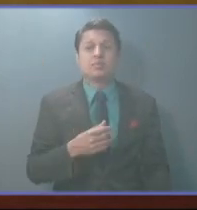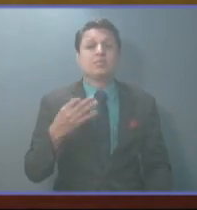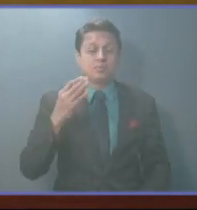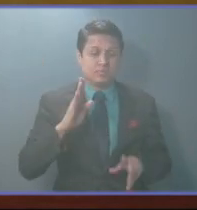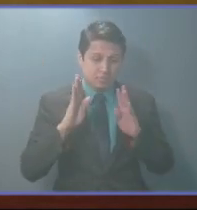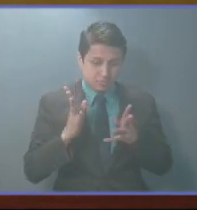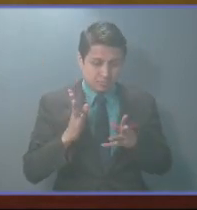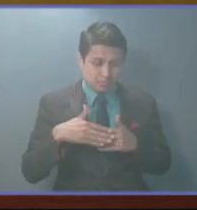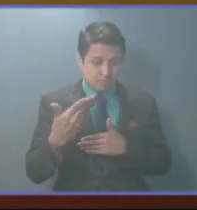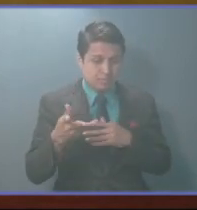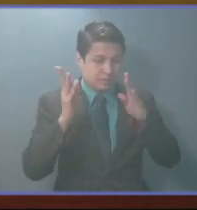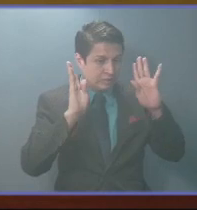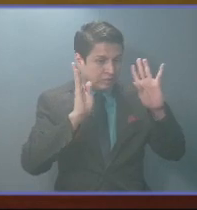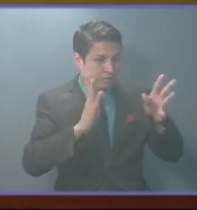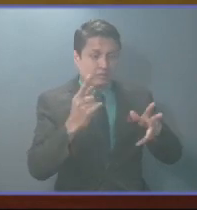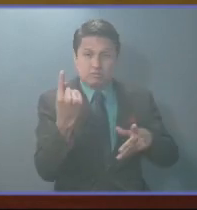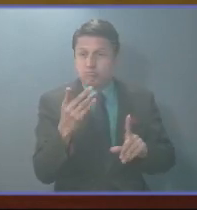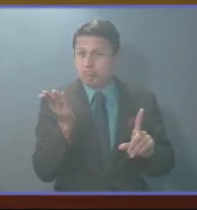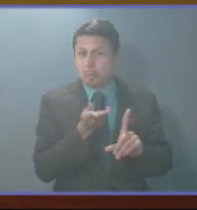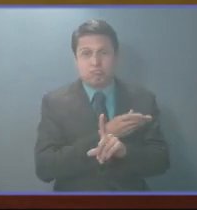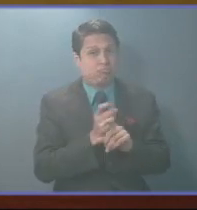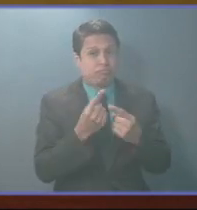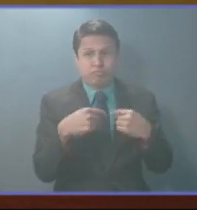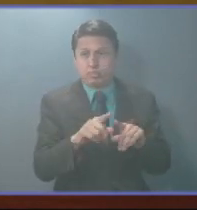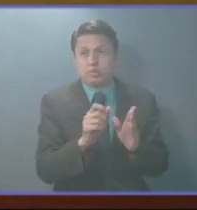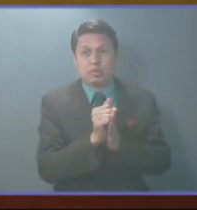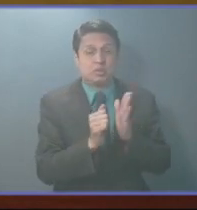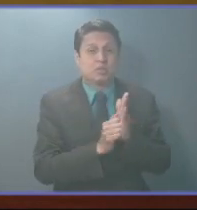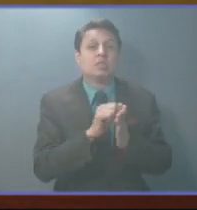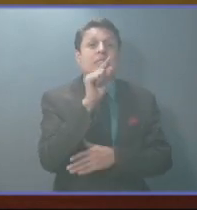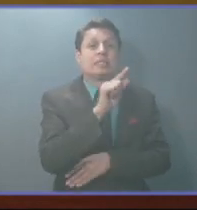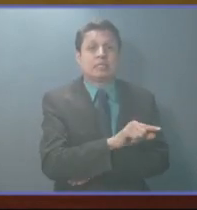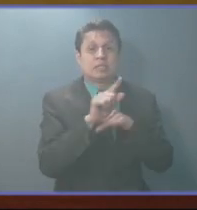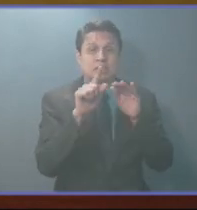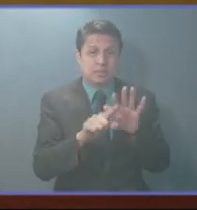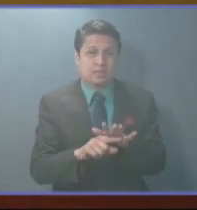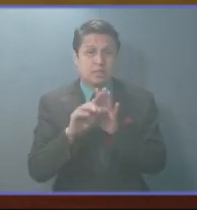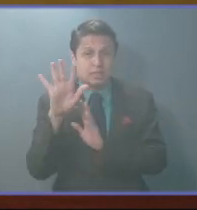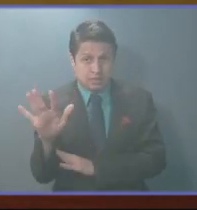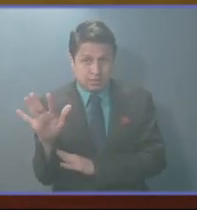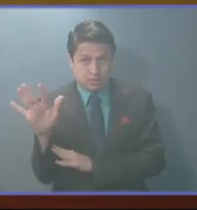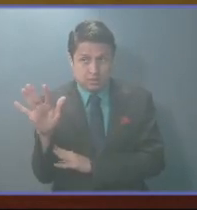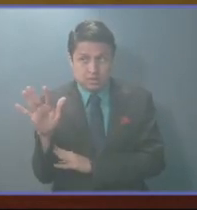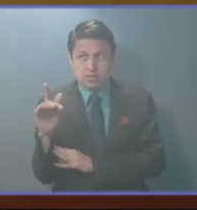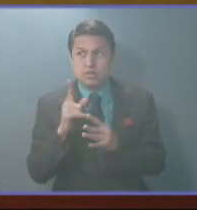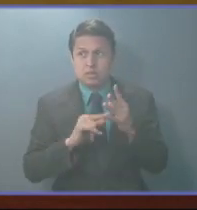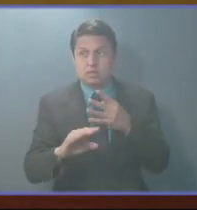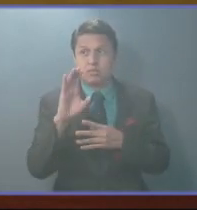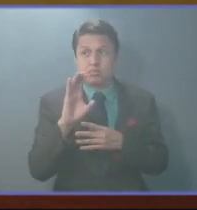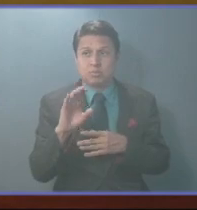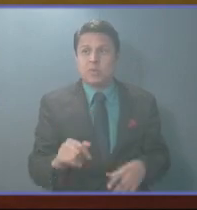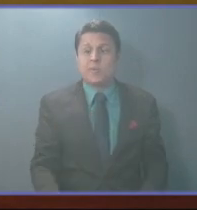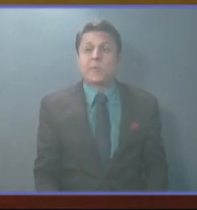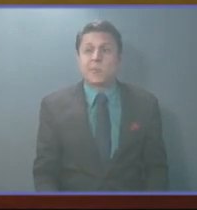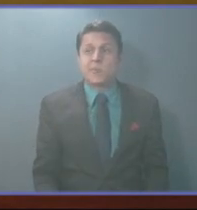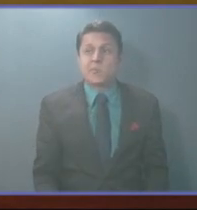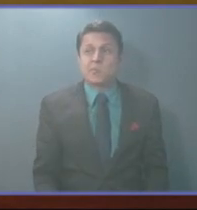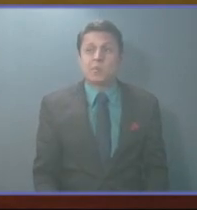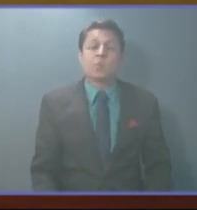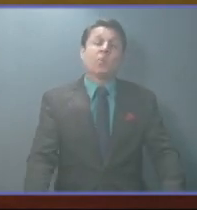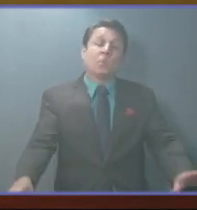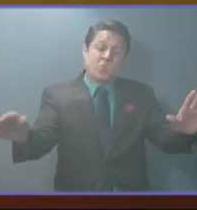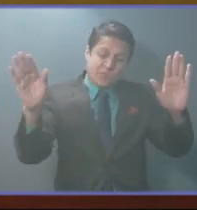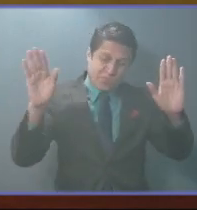quedará depuesto de su cargo, según lo dispone el artículo 165 de la Constitución. No